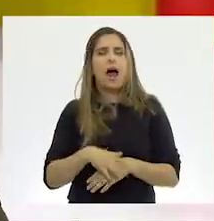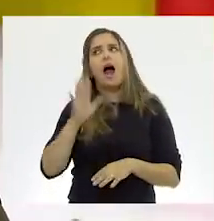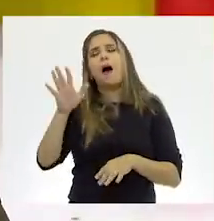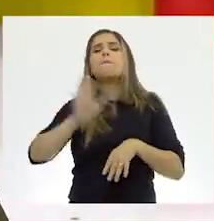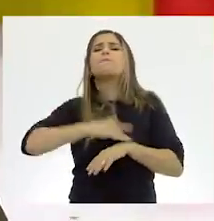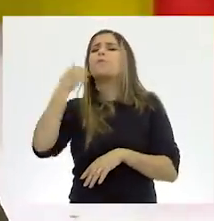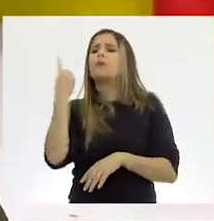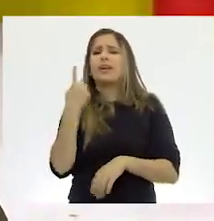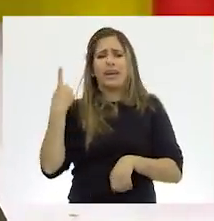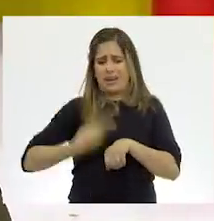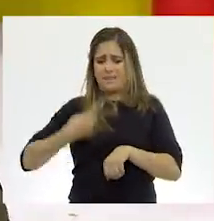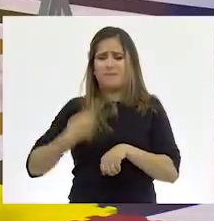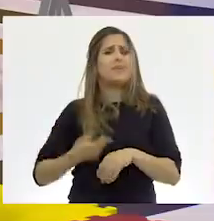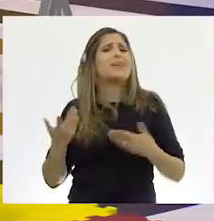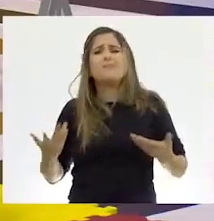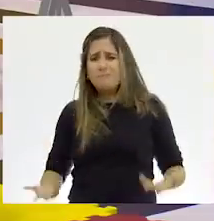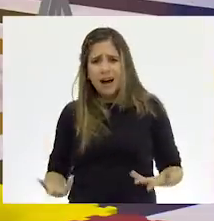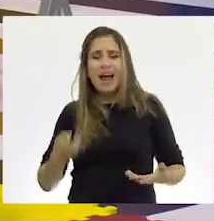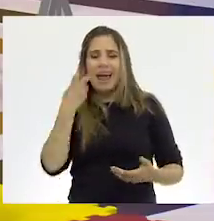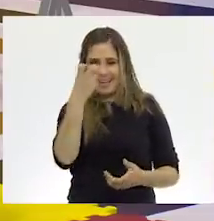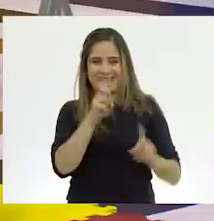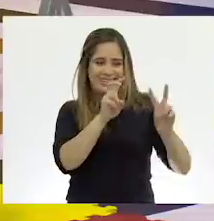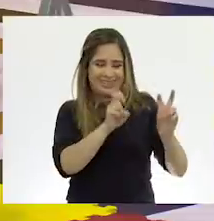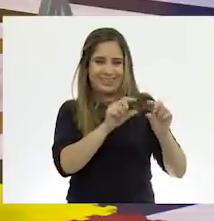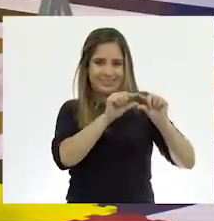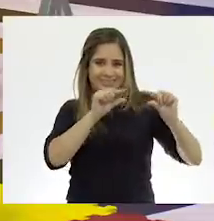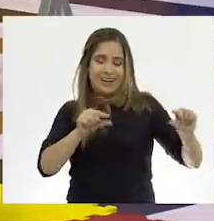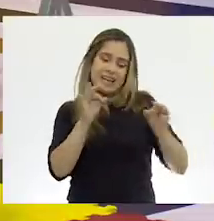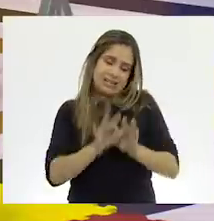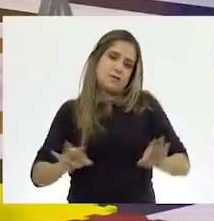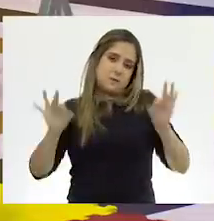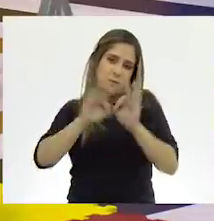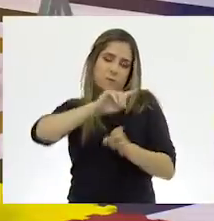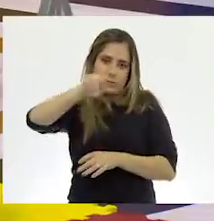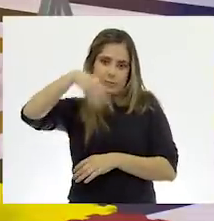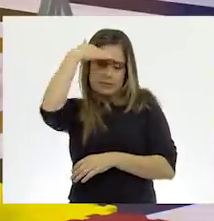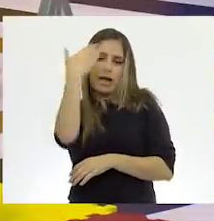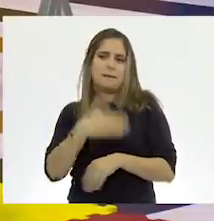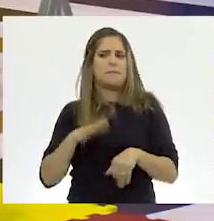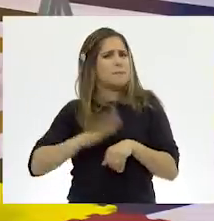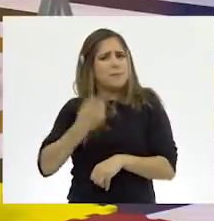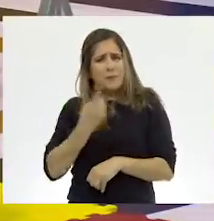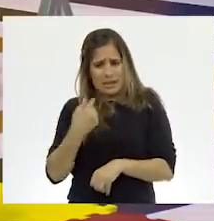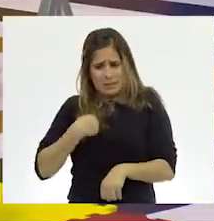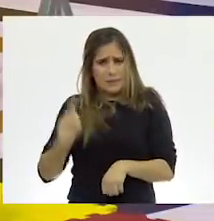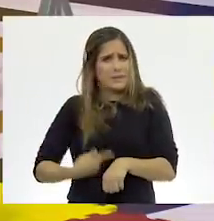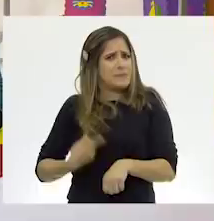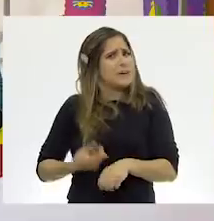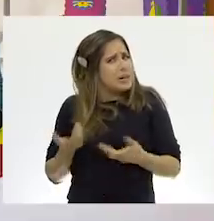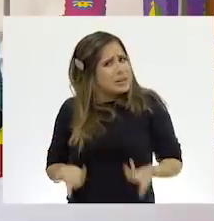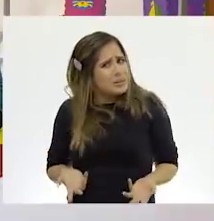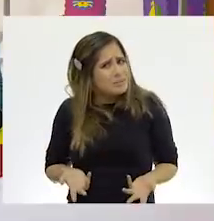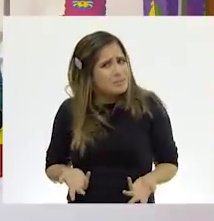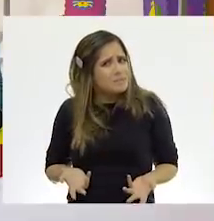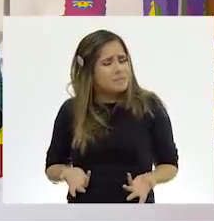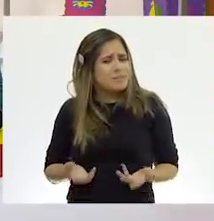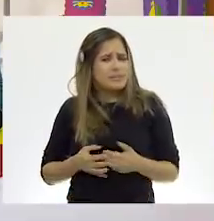nos enfermamos. Claro, es importante saber. Exacto, si estamos hablando de prevención de enfermedades, pues lo primordial será